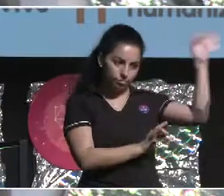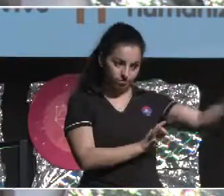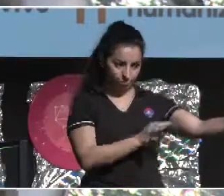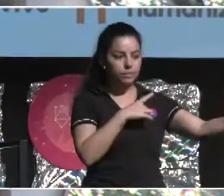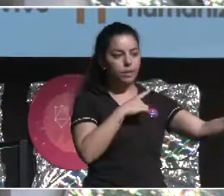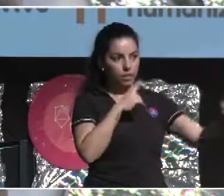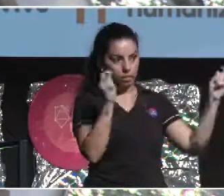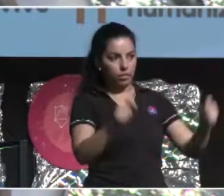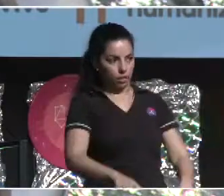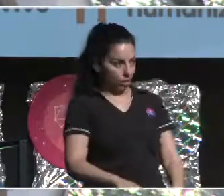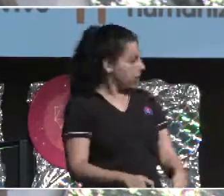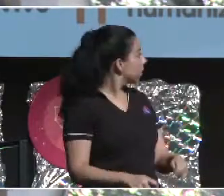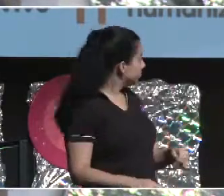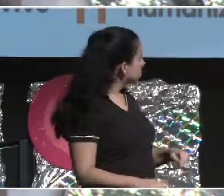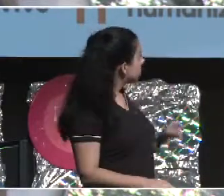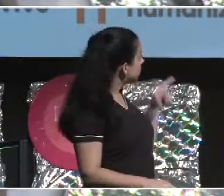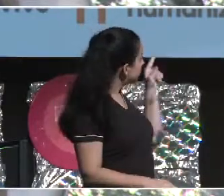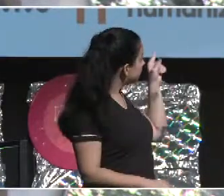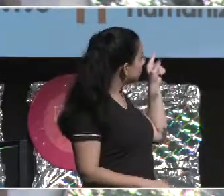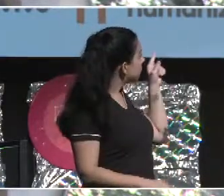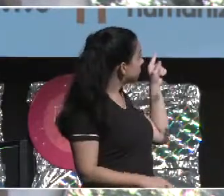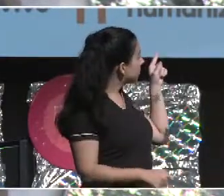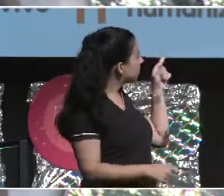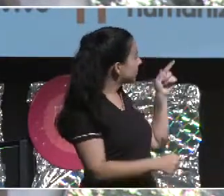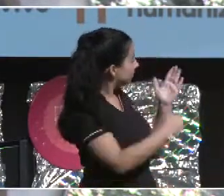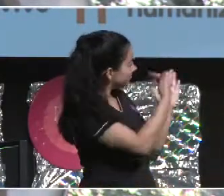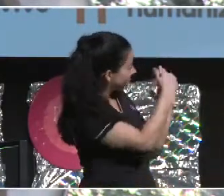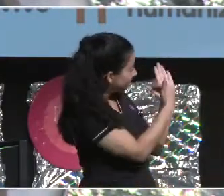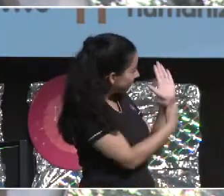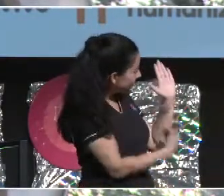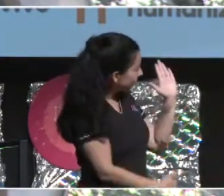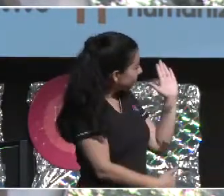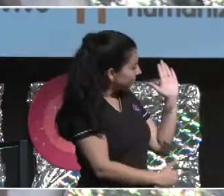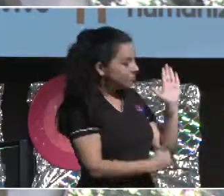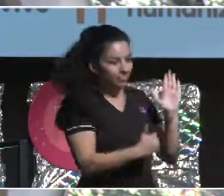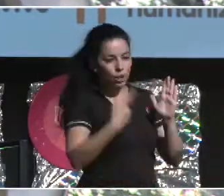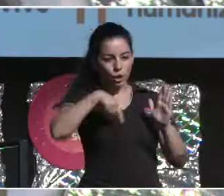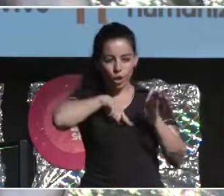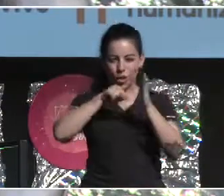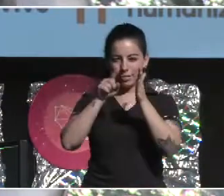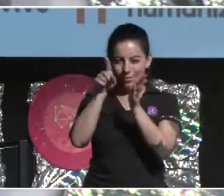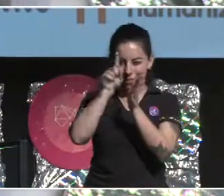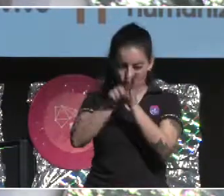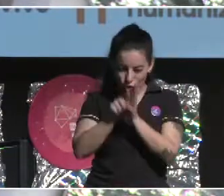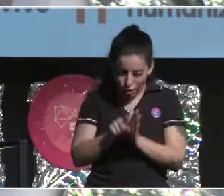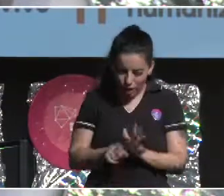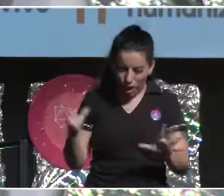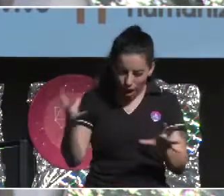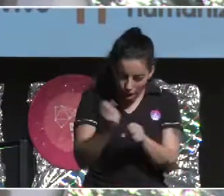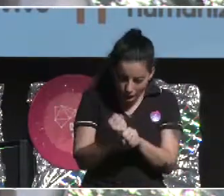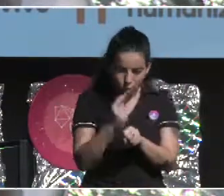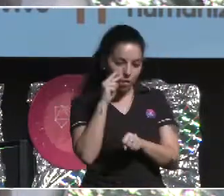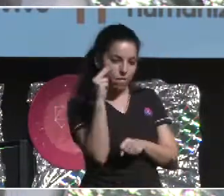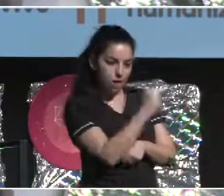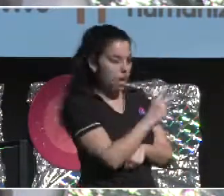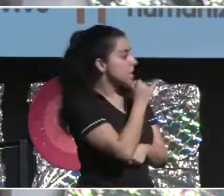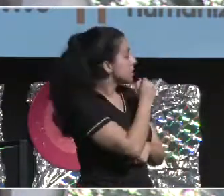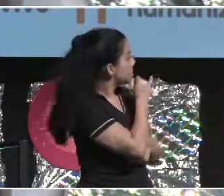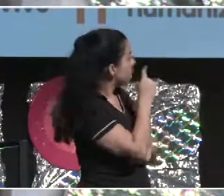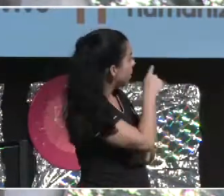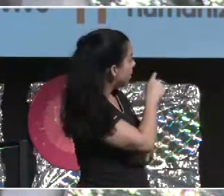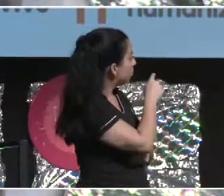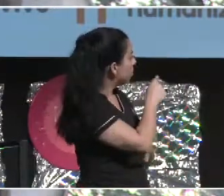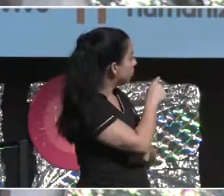core. Este fue uno de los mensajes que salió como resultado de la medición que hicimos. Por ejemplo, ahí ven ustedes Antioquia, que es donde está